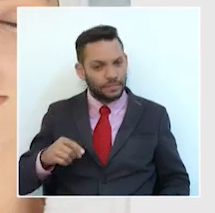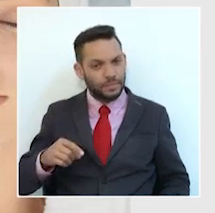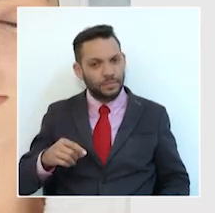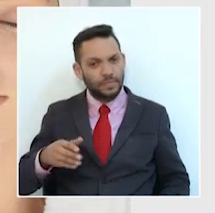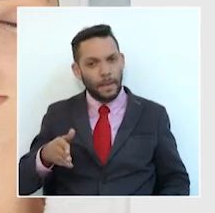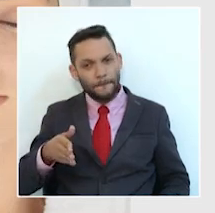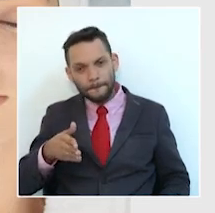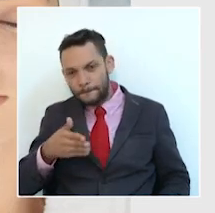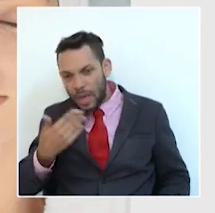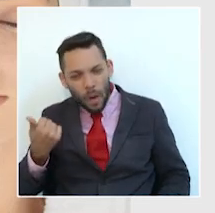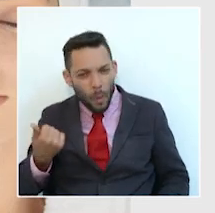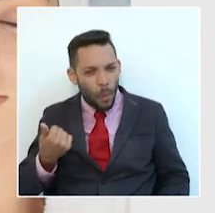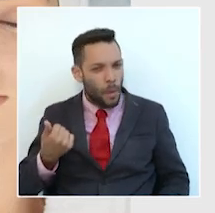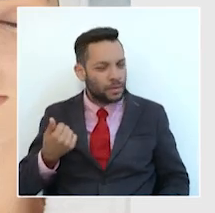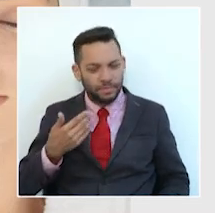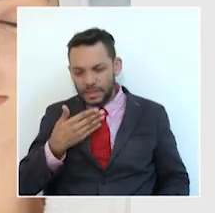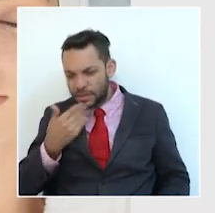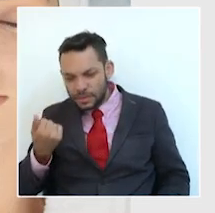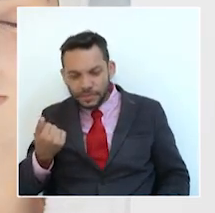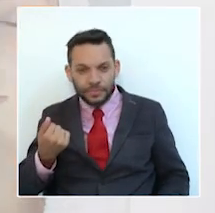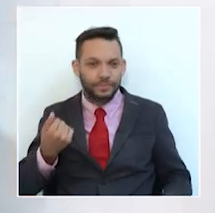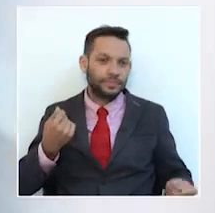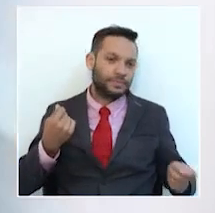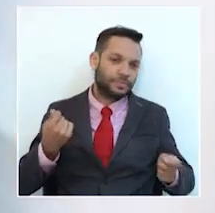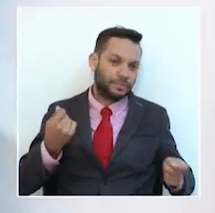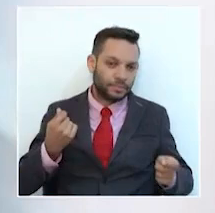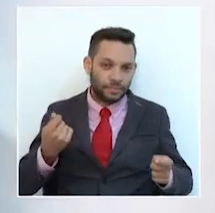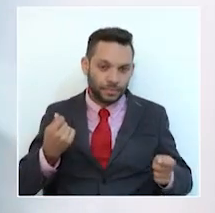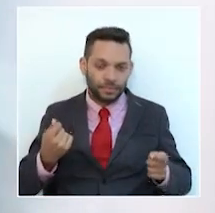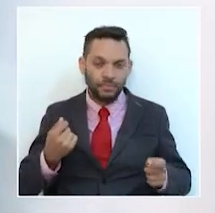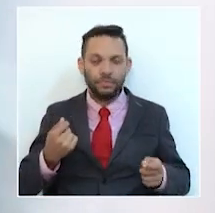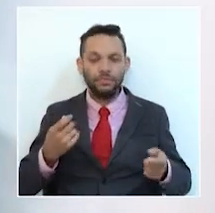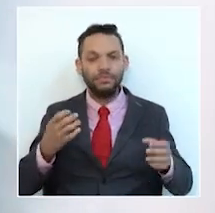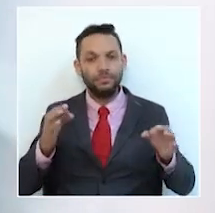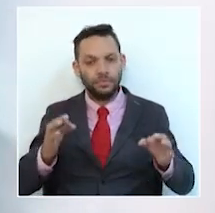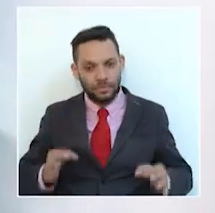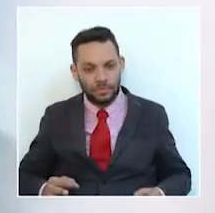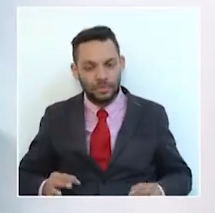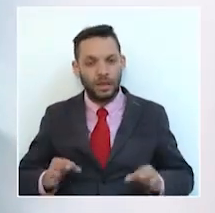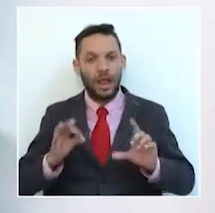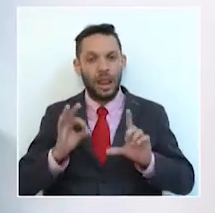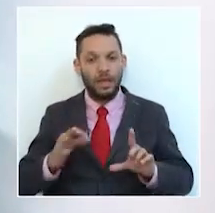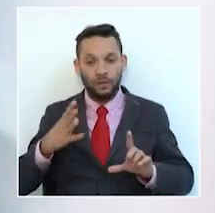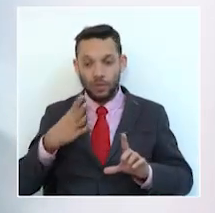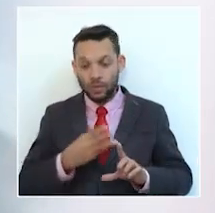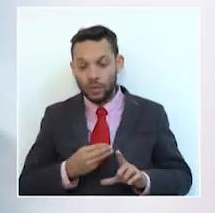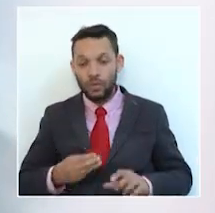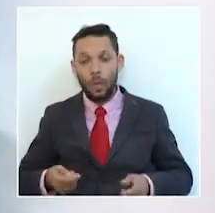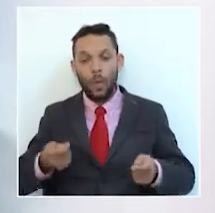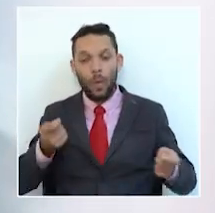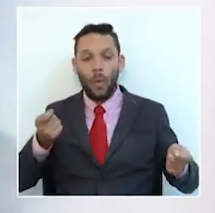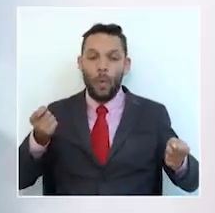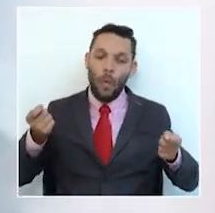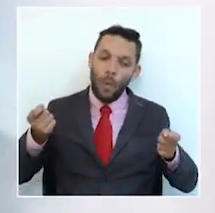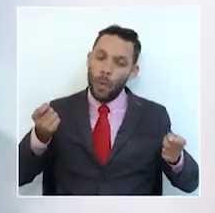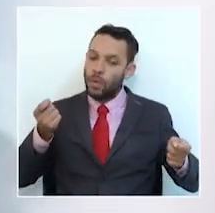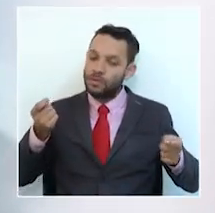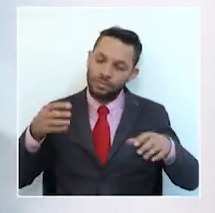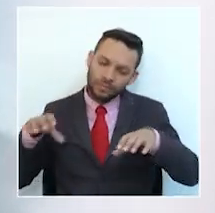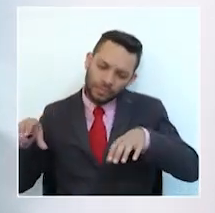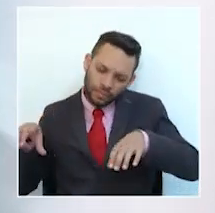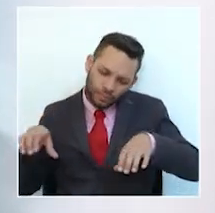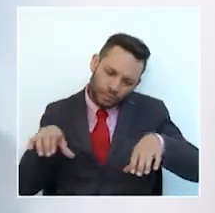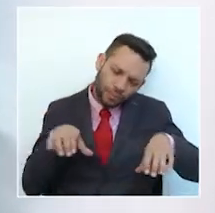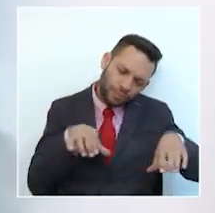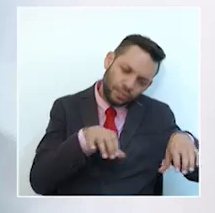que tienen mejores medidas sanitarias es decir hay un control una higiene del producto y se